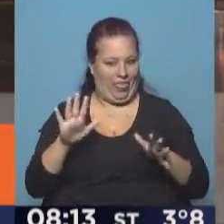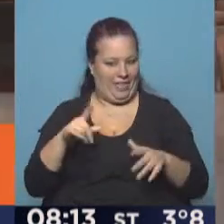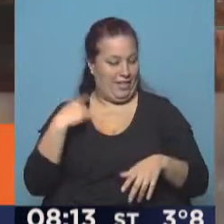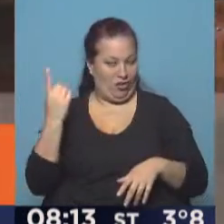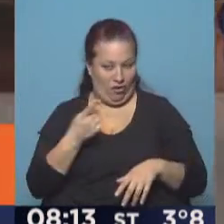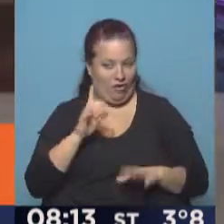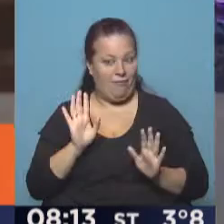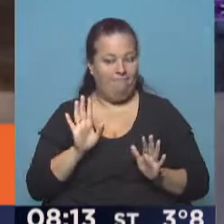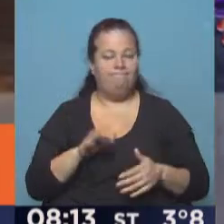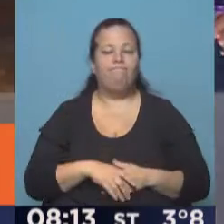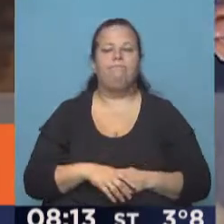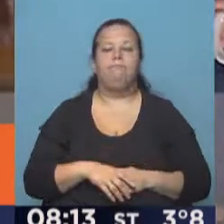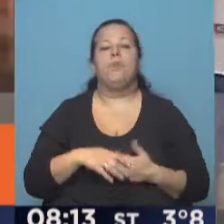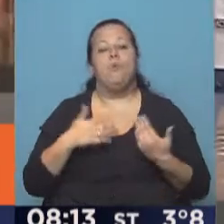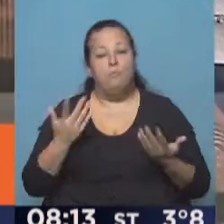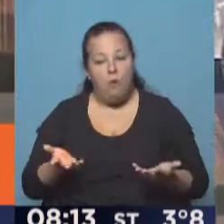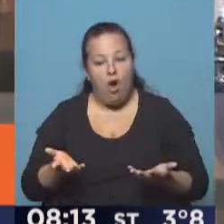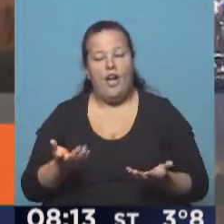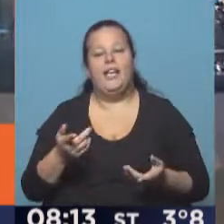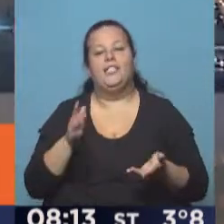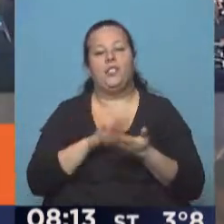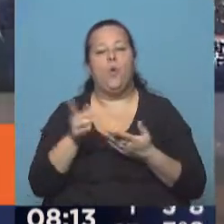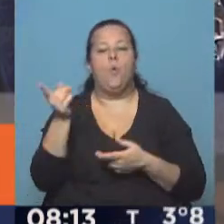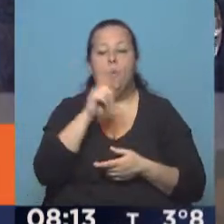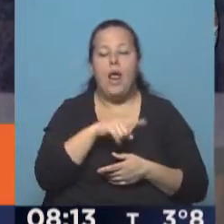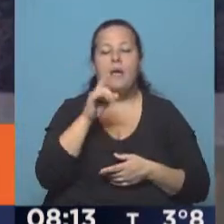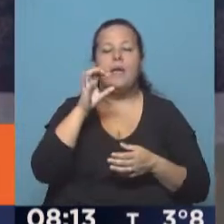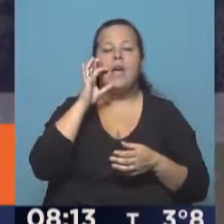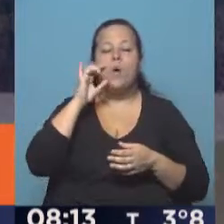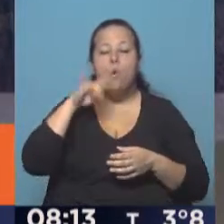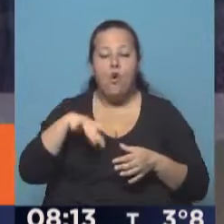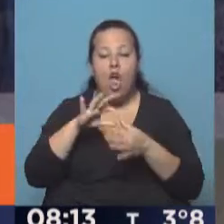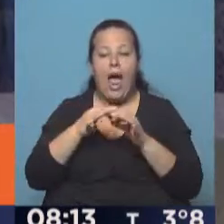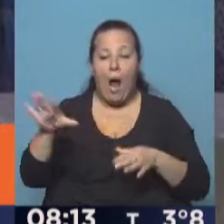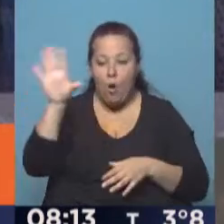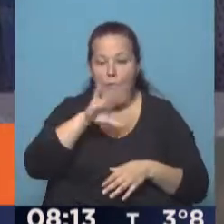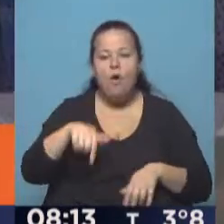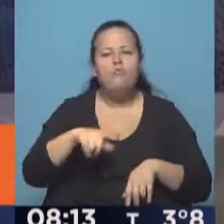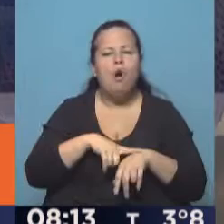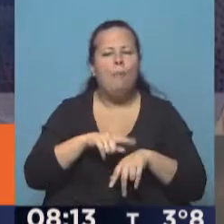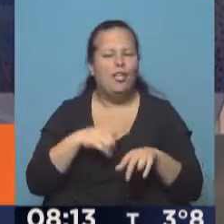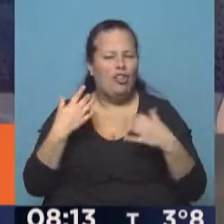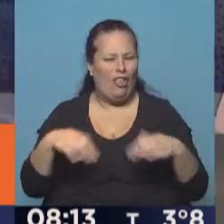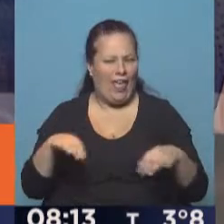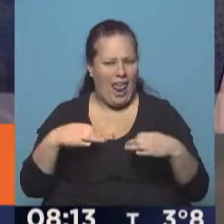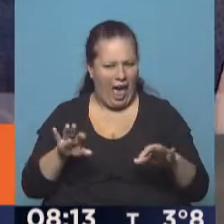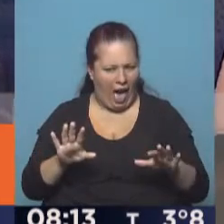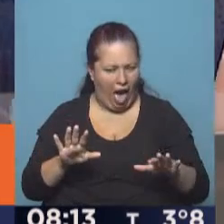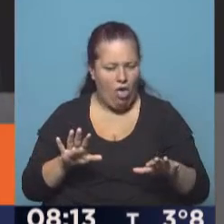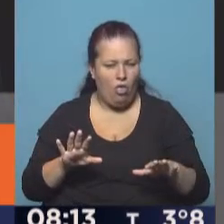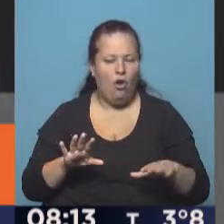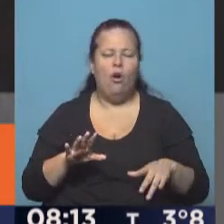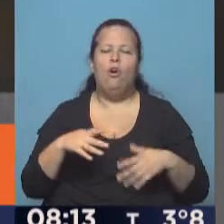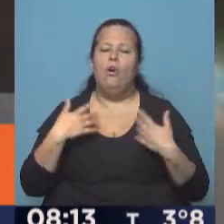Claro. ¿no? Y por eso podemos volver que la Unión Europea está en un momento muy frágil.